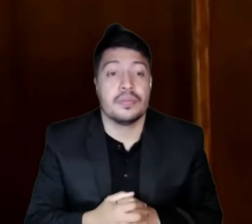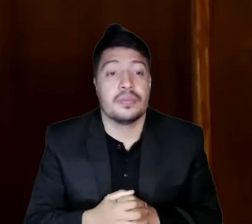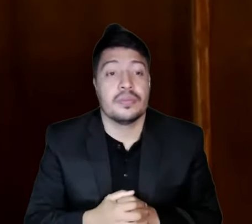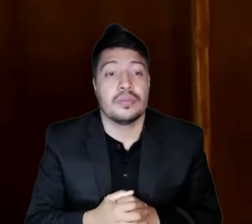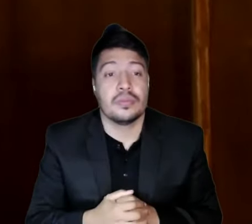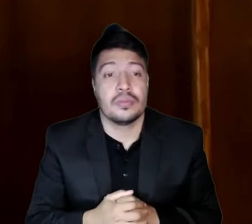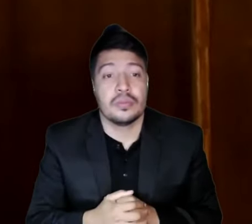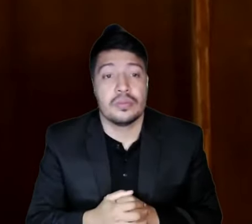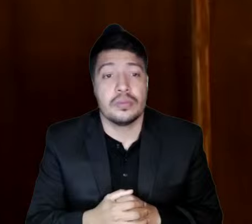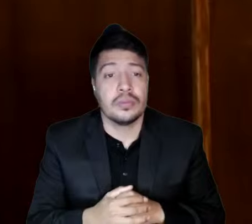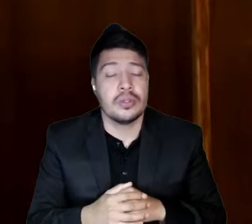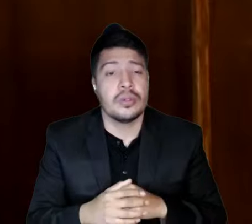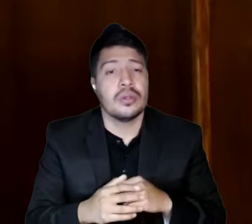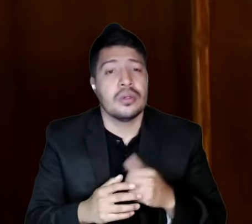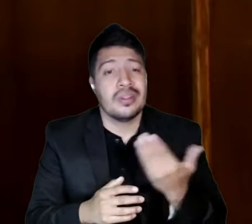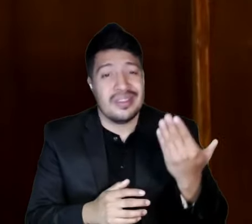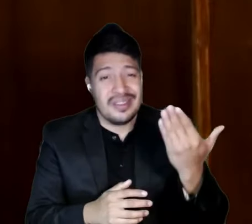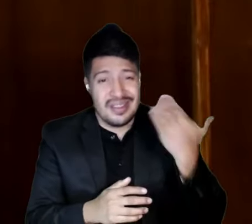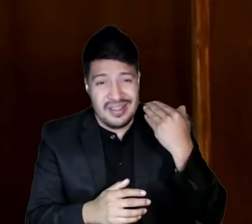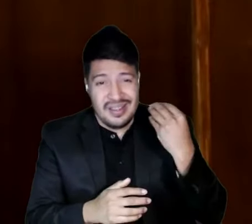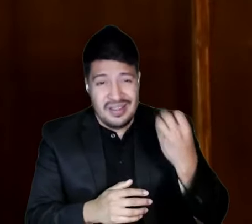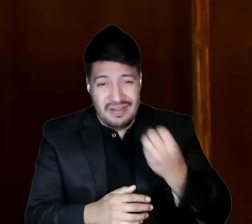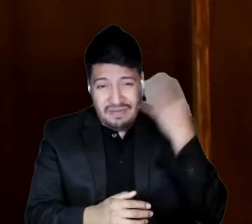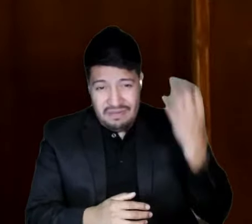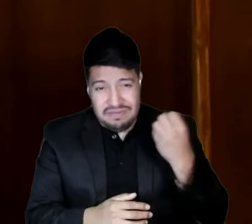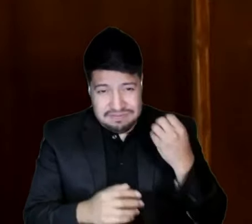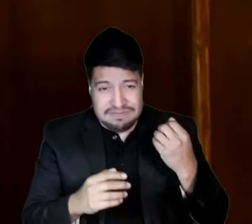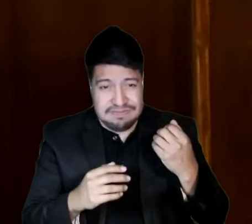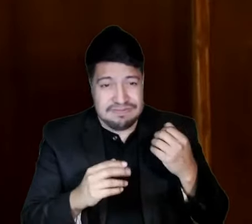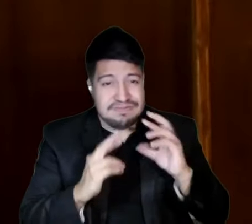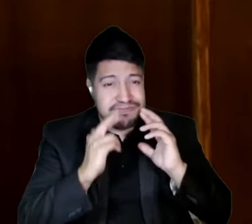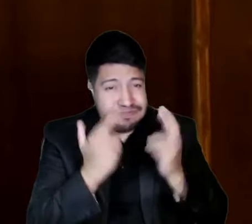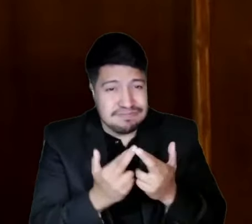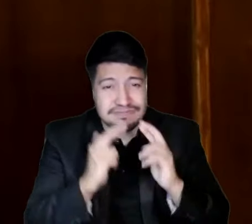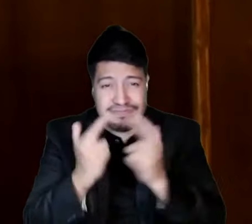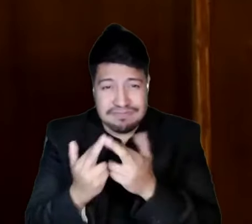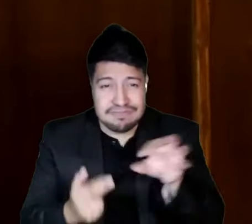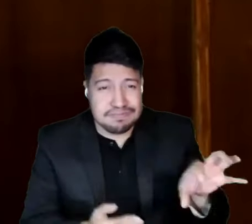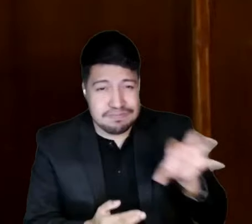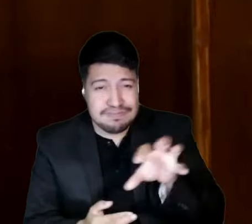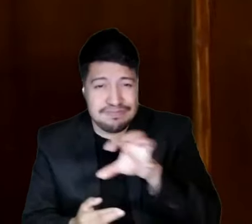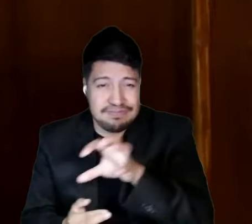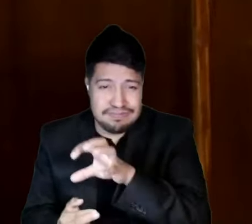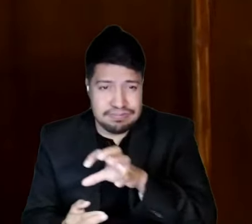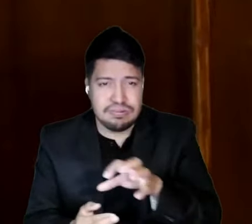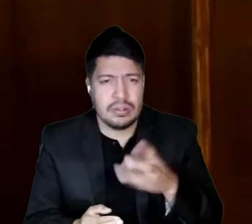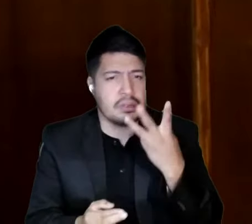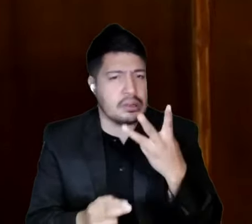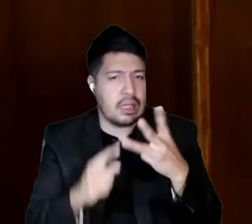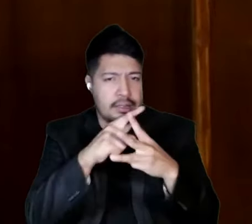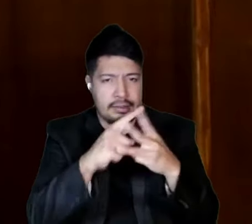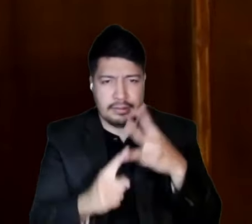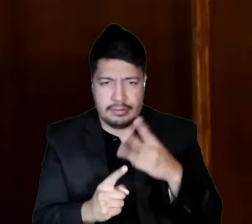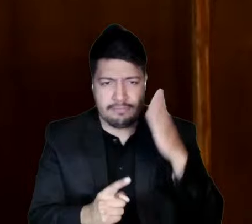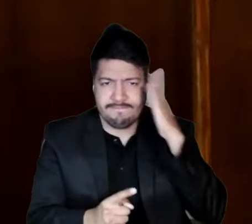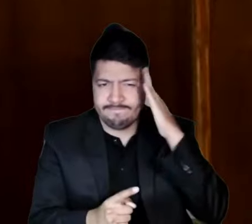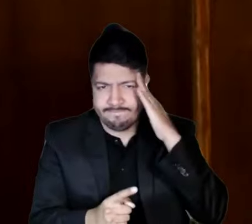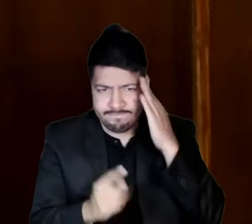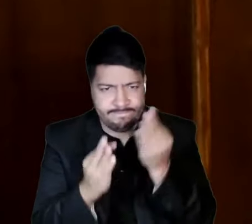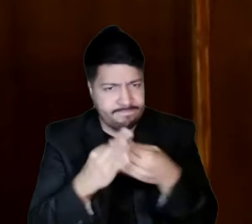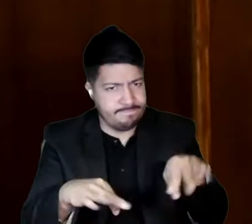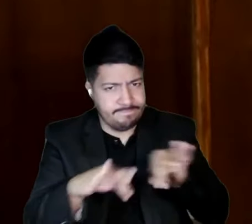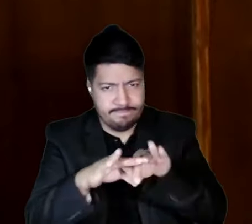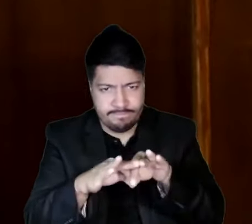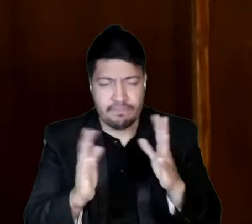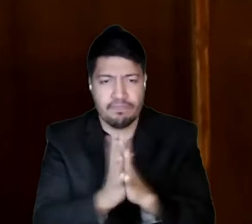fueron consecuentes con Los ejes temáticos y ejes de cambio y tomaron en cuenta tres ejes transversales aclarando que tuvieron una participación de más